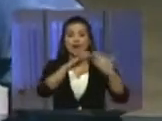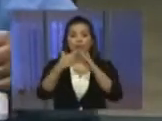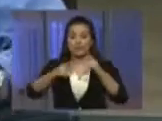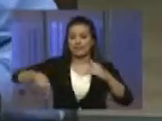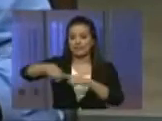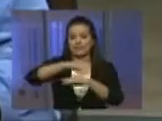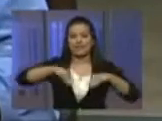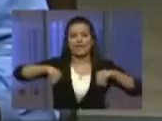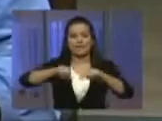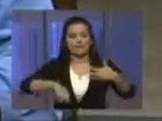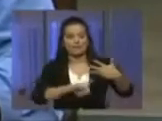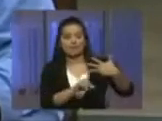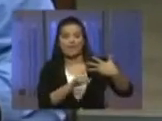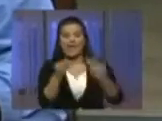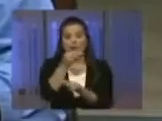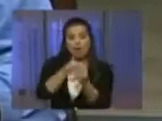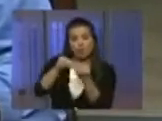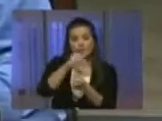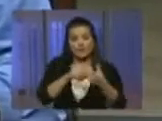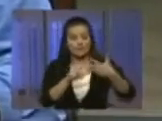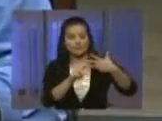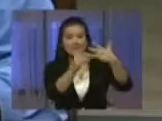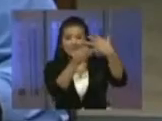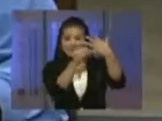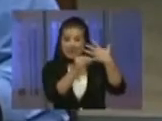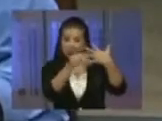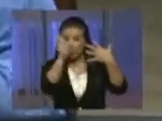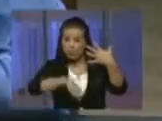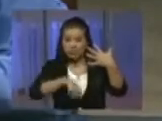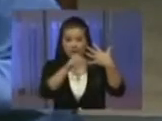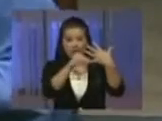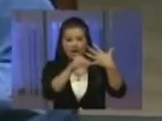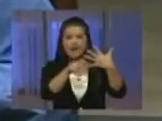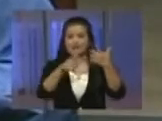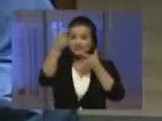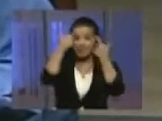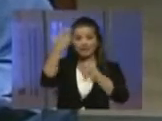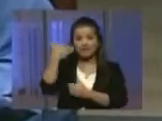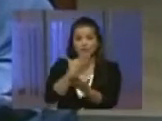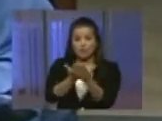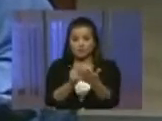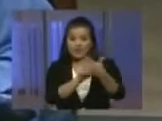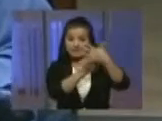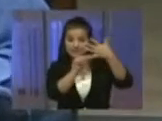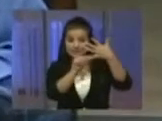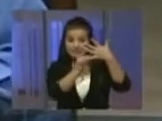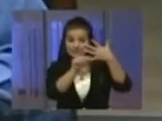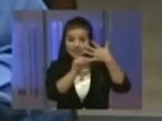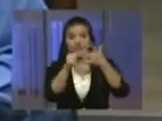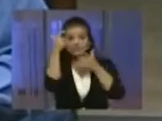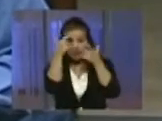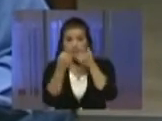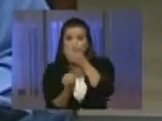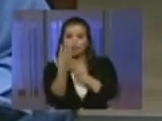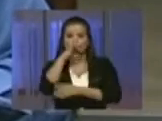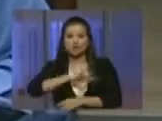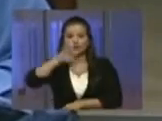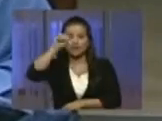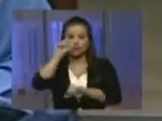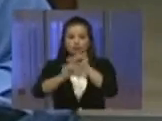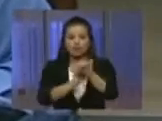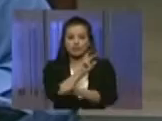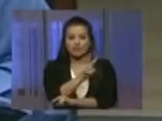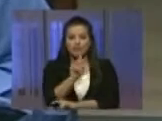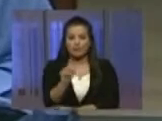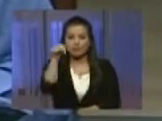la dimensión económica y la quinta dimensión decía nuestro comandante Chávez gran fundador del socialismo del siglo XXI